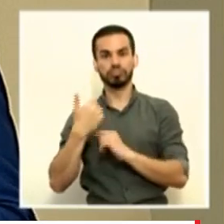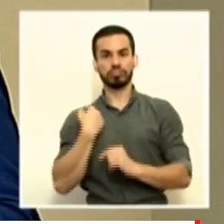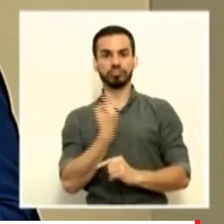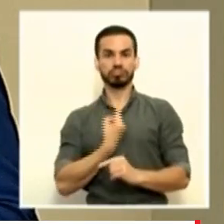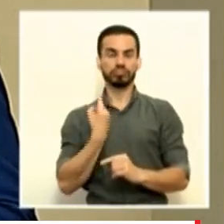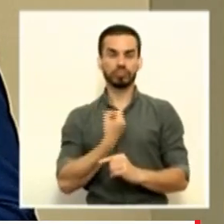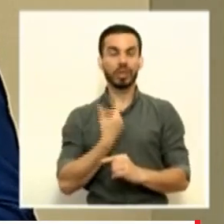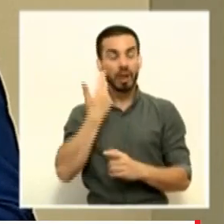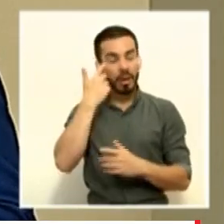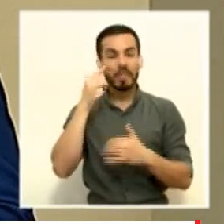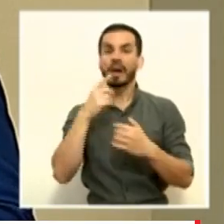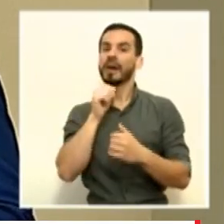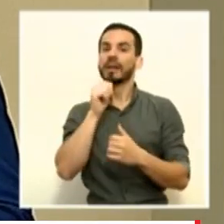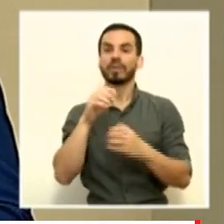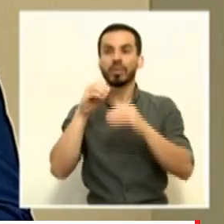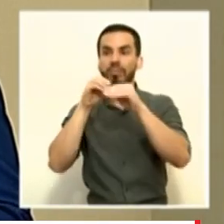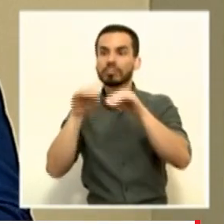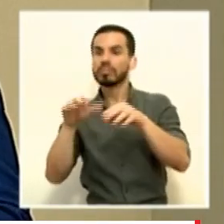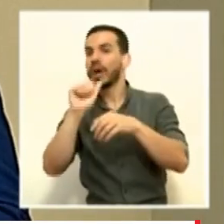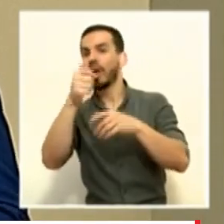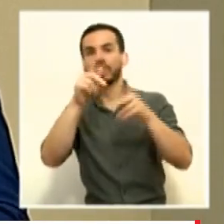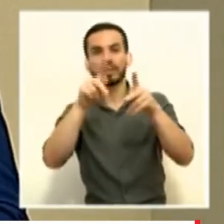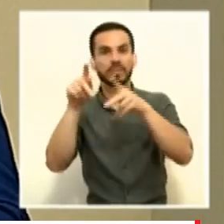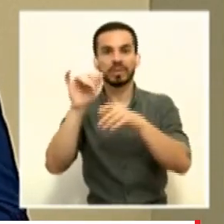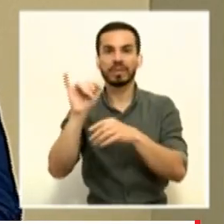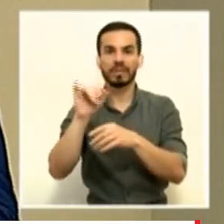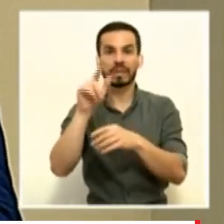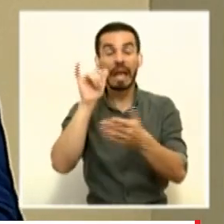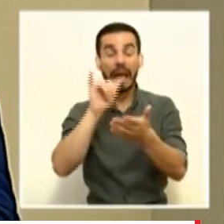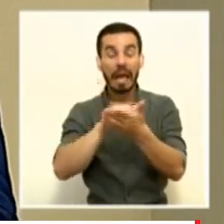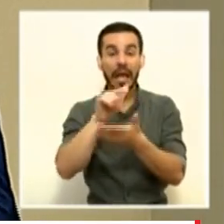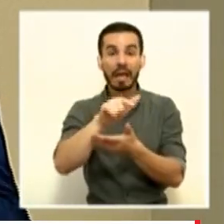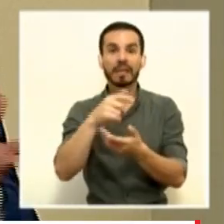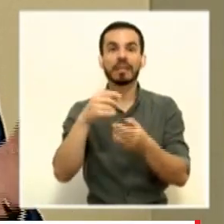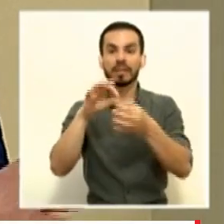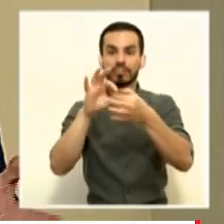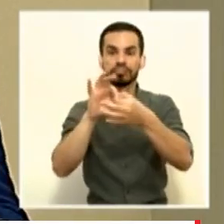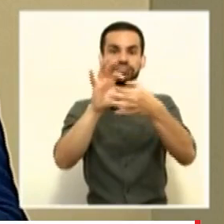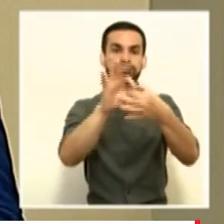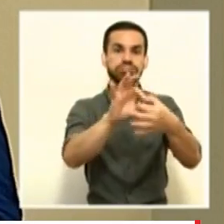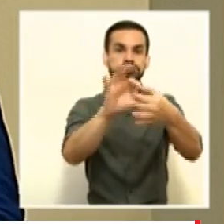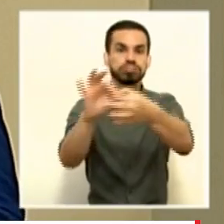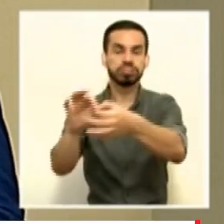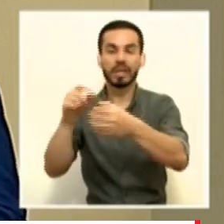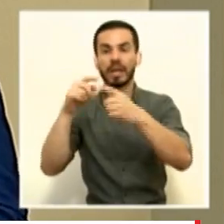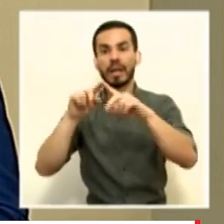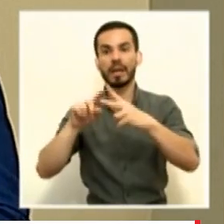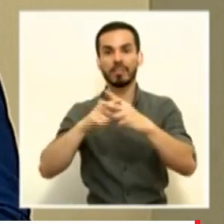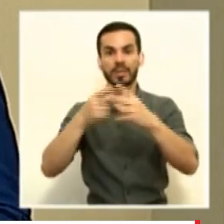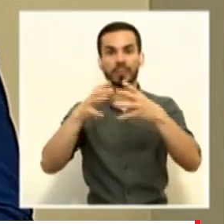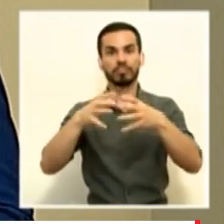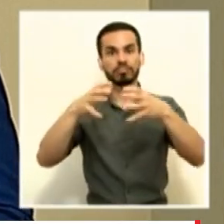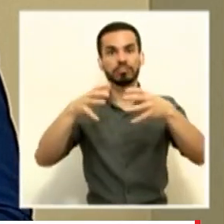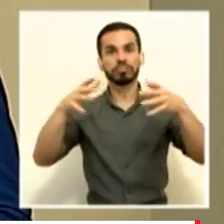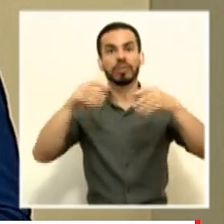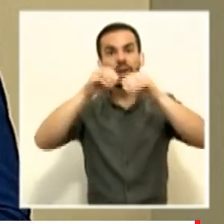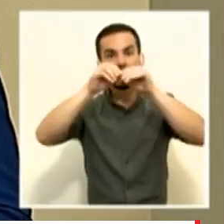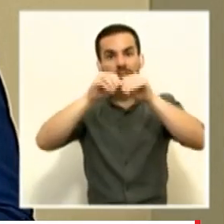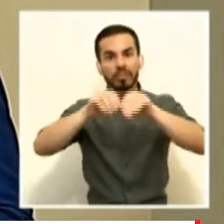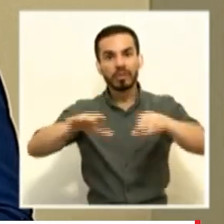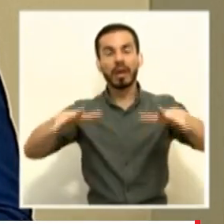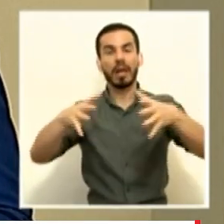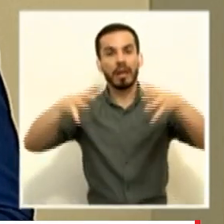para no estar exponiendo a otras personas a la infección, porque ahí es donde justamente se hacen las cadenas, se empieza a magnificar y se da la